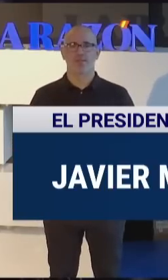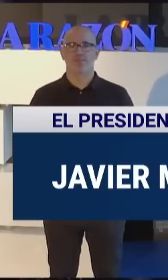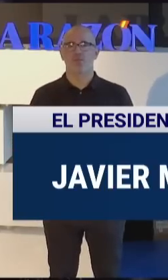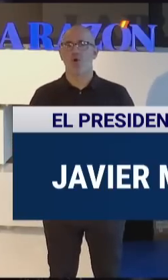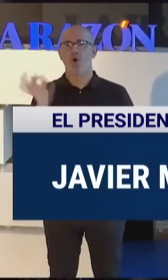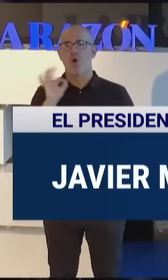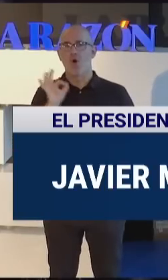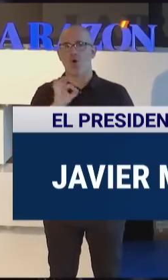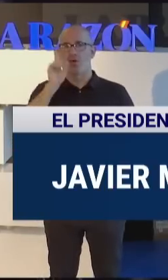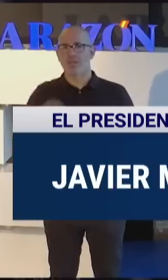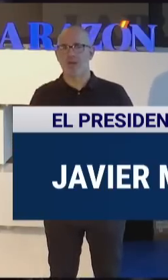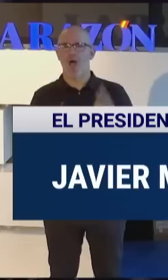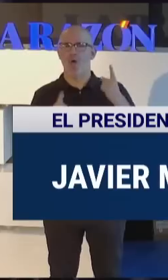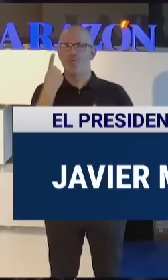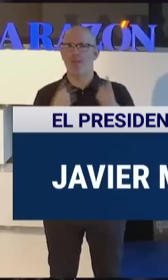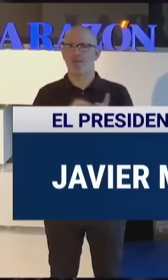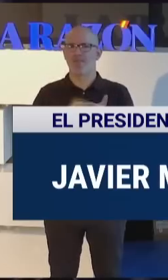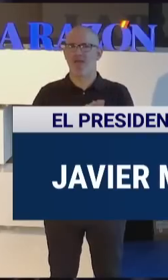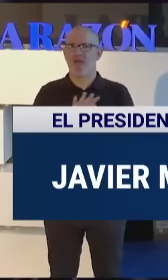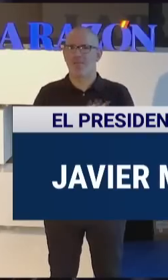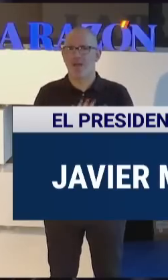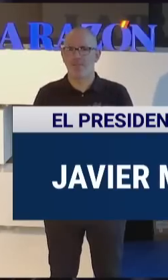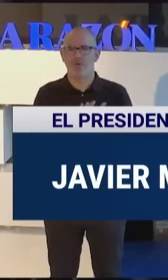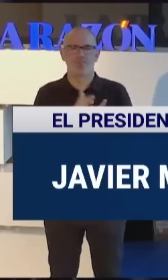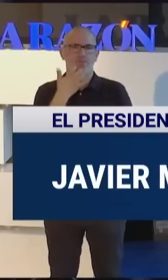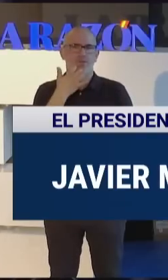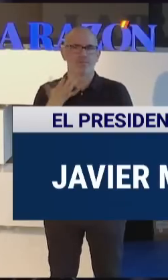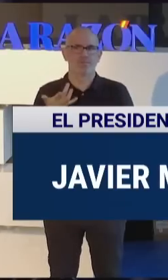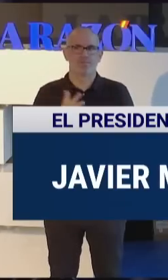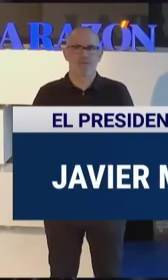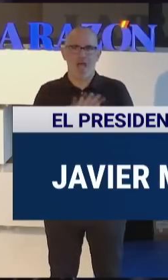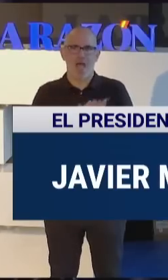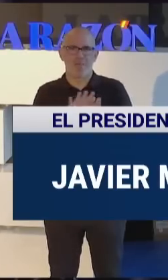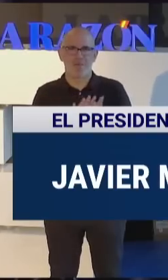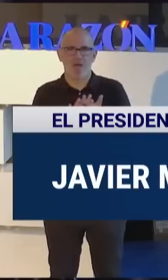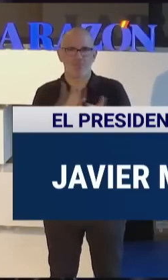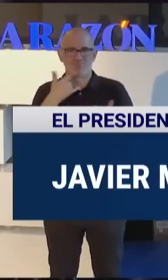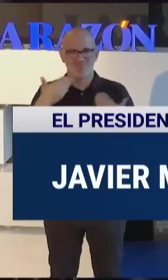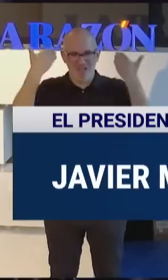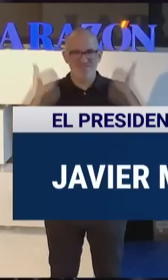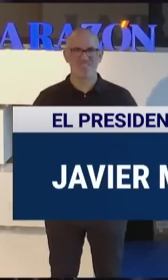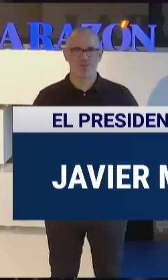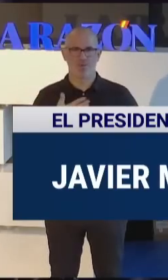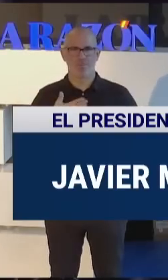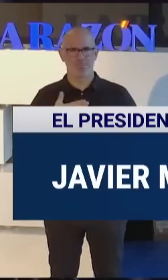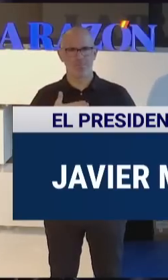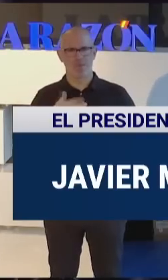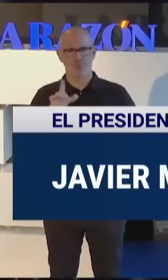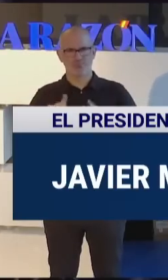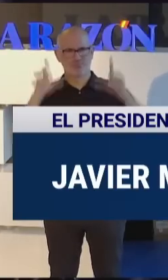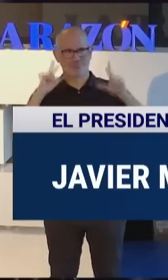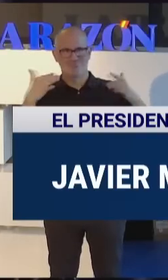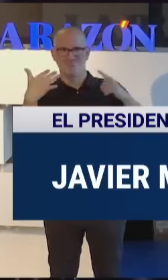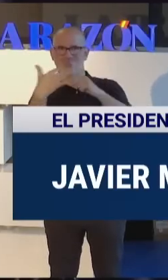O por otra parte, digamos, a veces también, digamos, han hecho foco sobre, digamos, mi aspecto físico. Bueno,